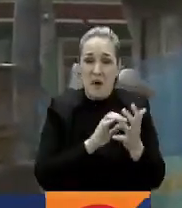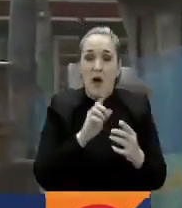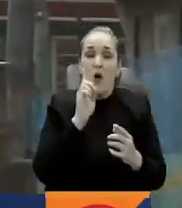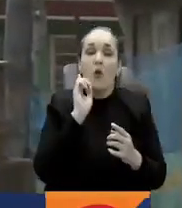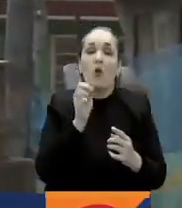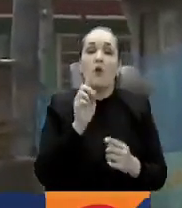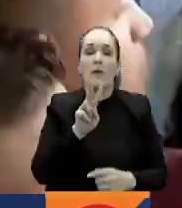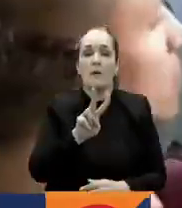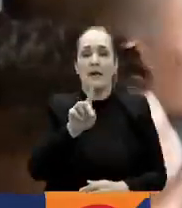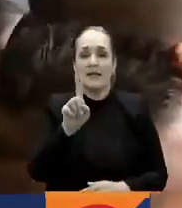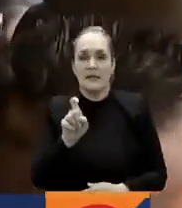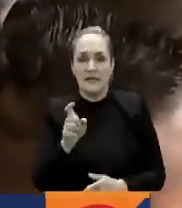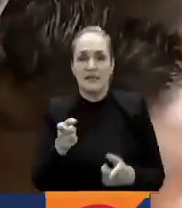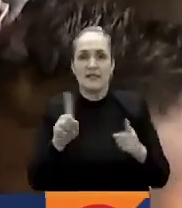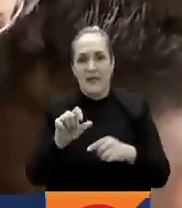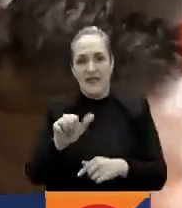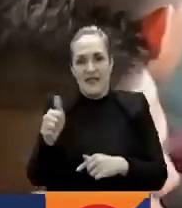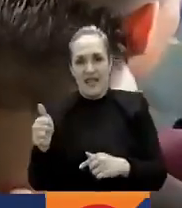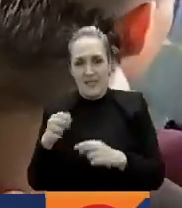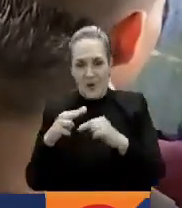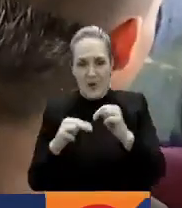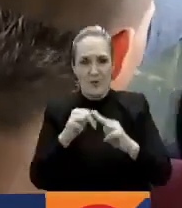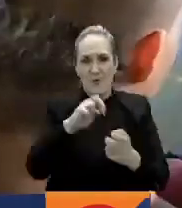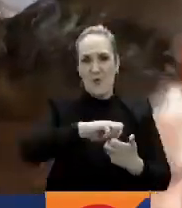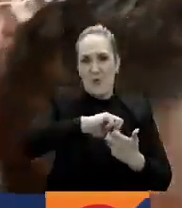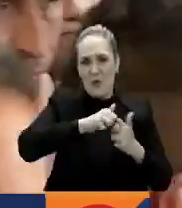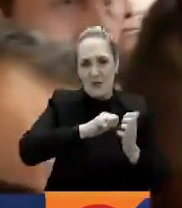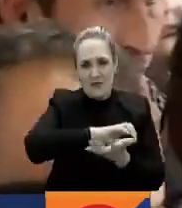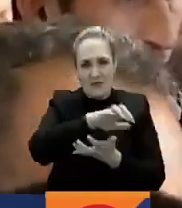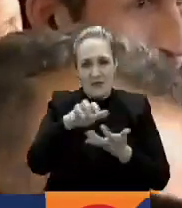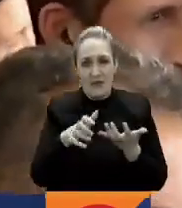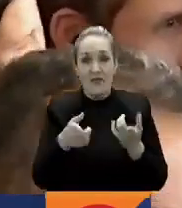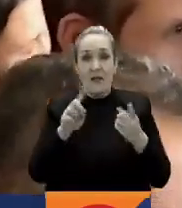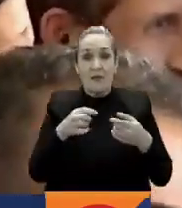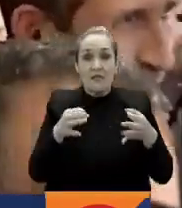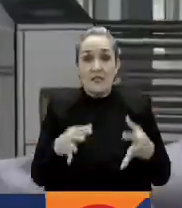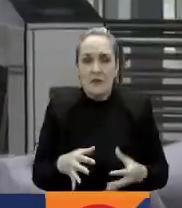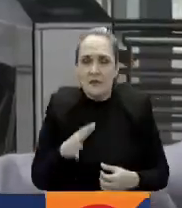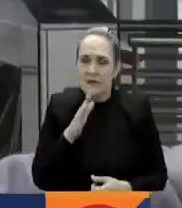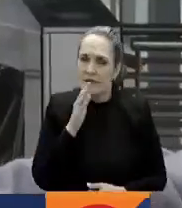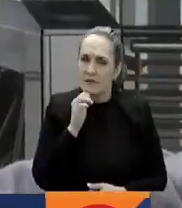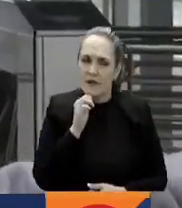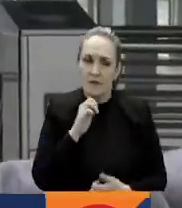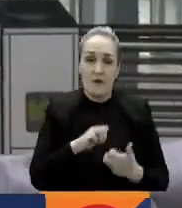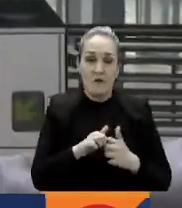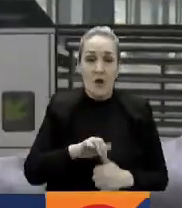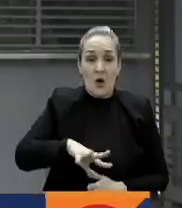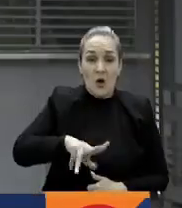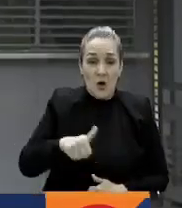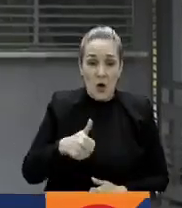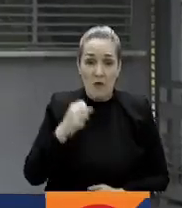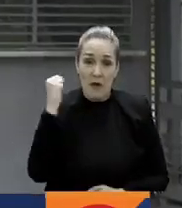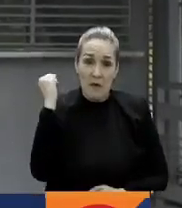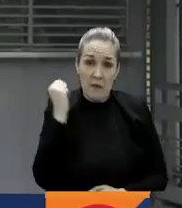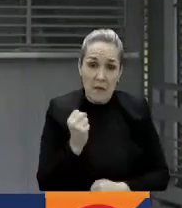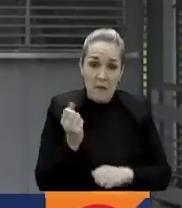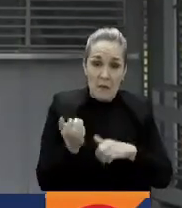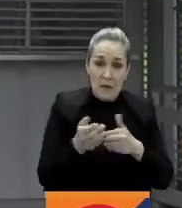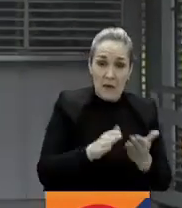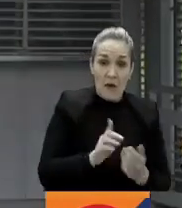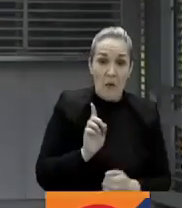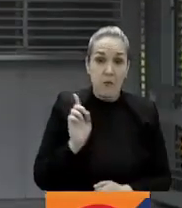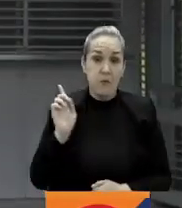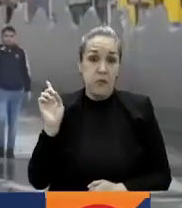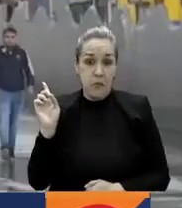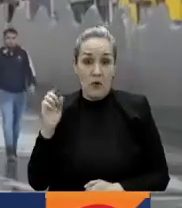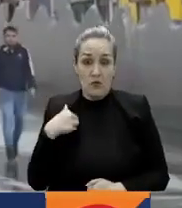troncales de la 26 y de la 10ª. La inseguridad es literalmente una herida mortal. Roban, matan. En esta pues por lo menos he